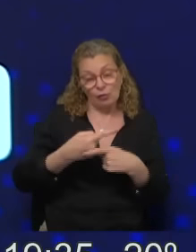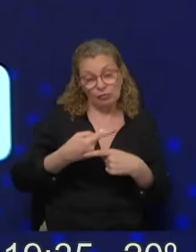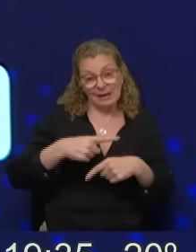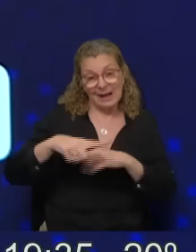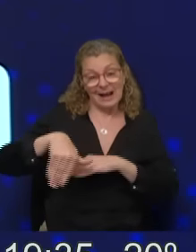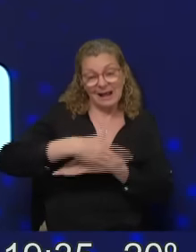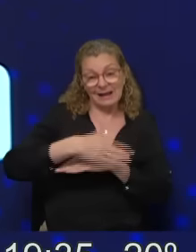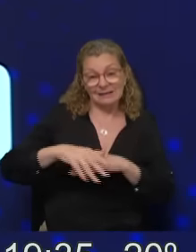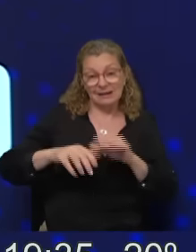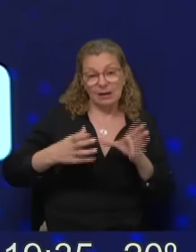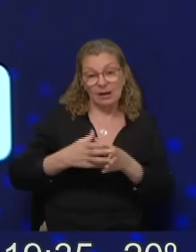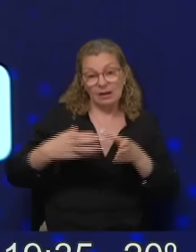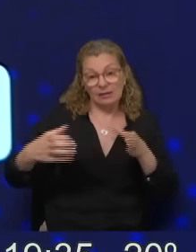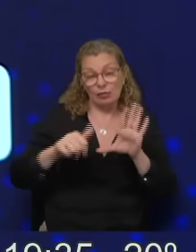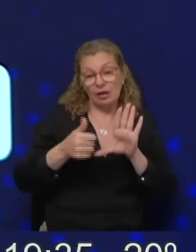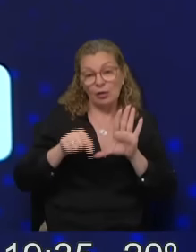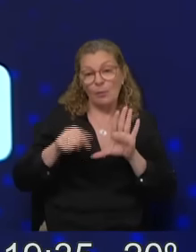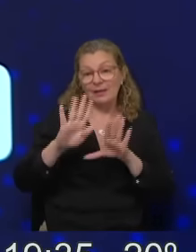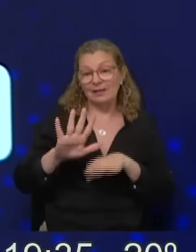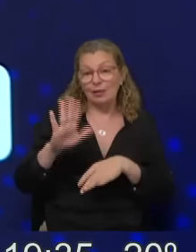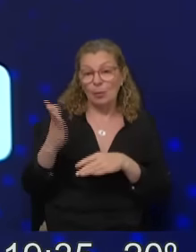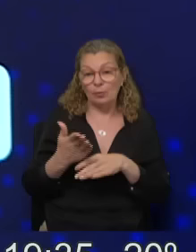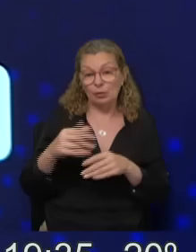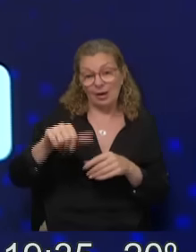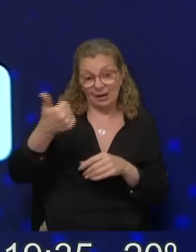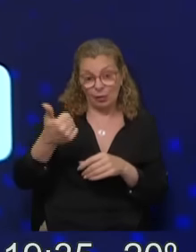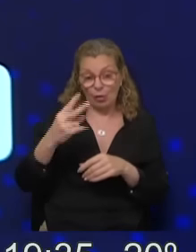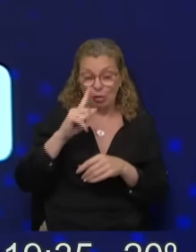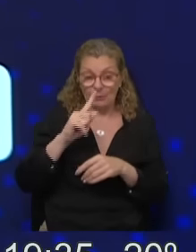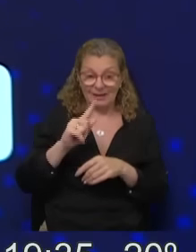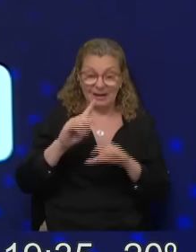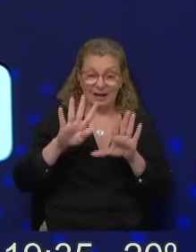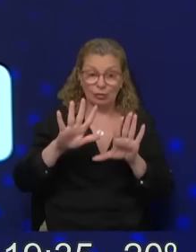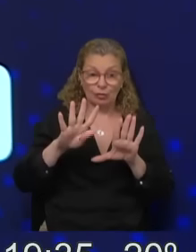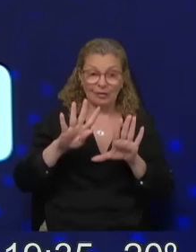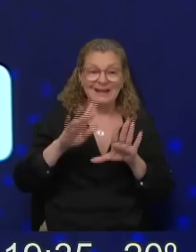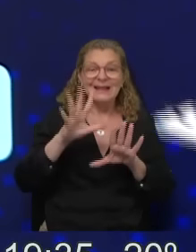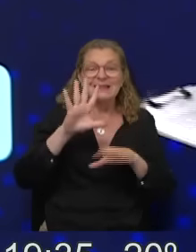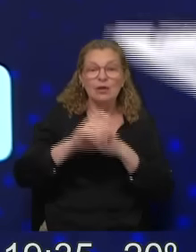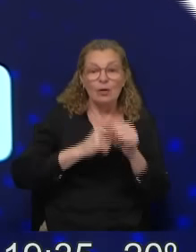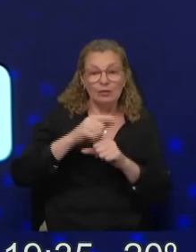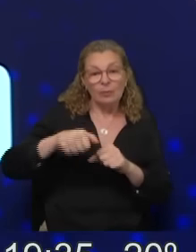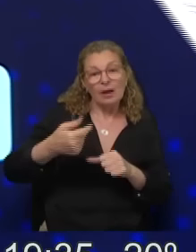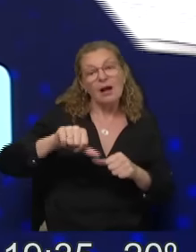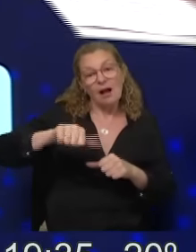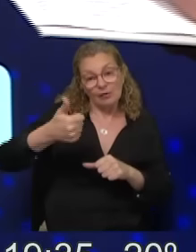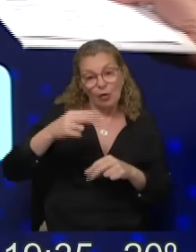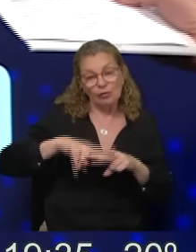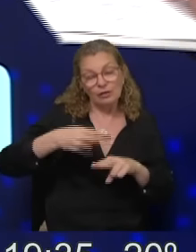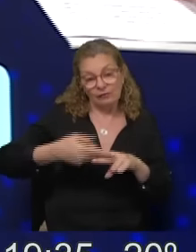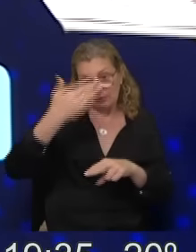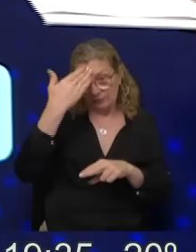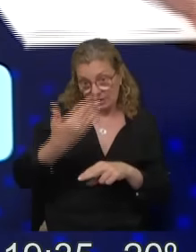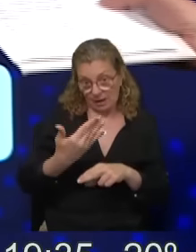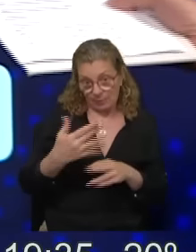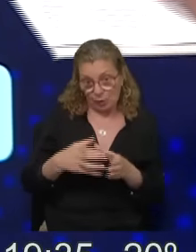Creció 6,5 puntos, en ese caso ganó. En 2014, 5 años después, se repite el triunfo del Frente Amplio con un